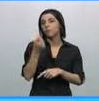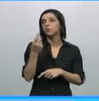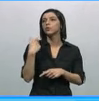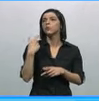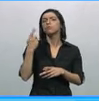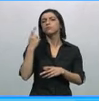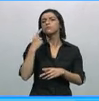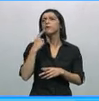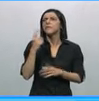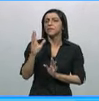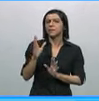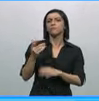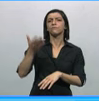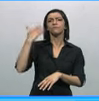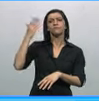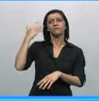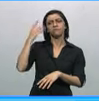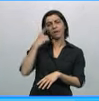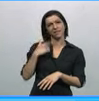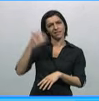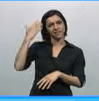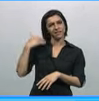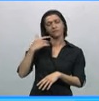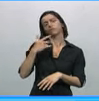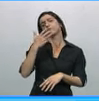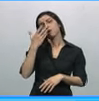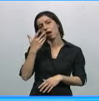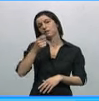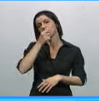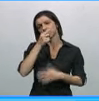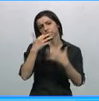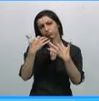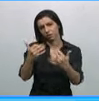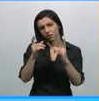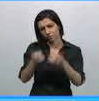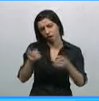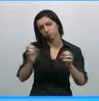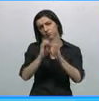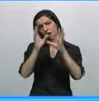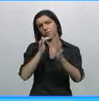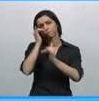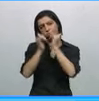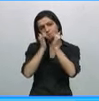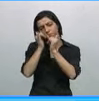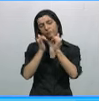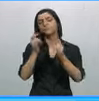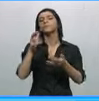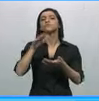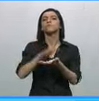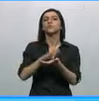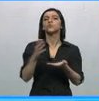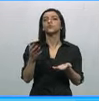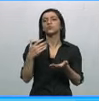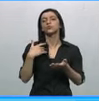otro día tuviste una declaración que ya igual hablaste, diste conferencia de prensa, ya lo aclaraste y demás, que estabas hablando en radio y dijiste, bueno, que la diferencia era